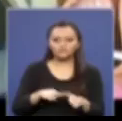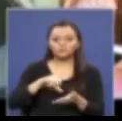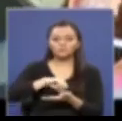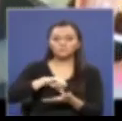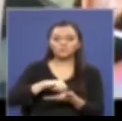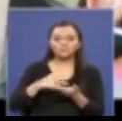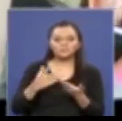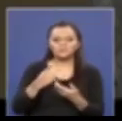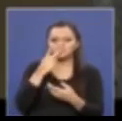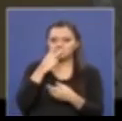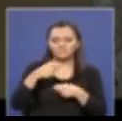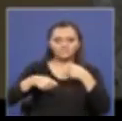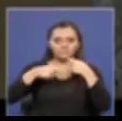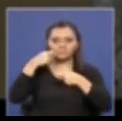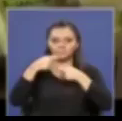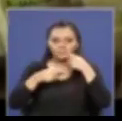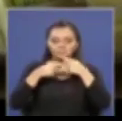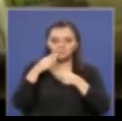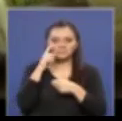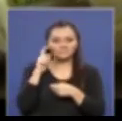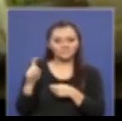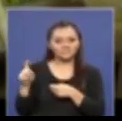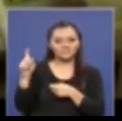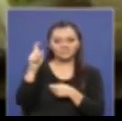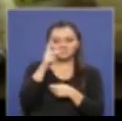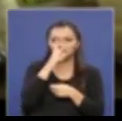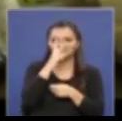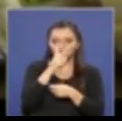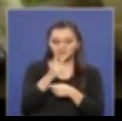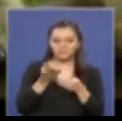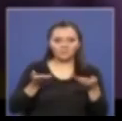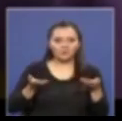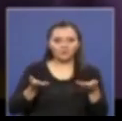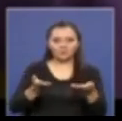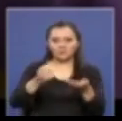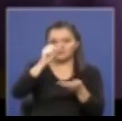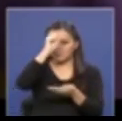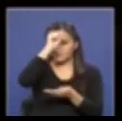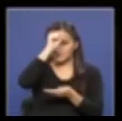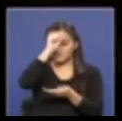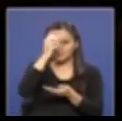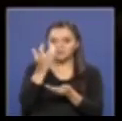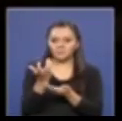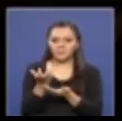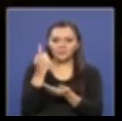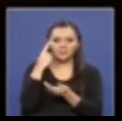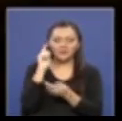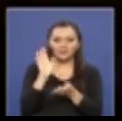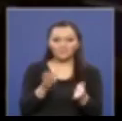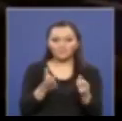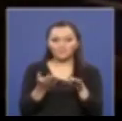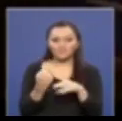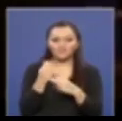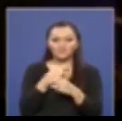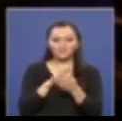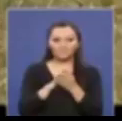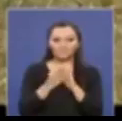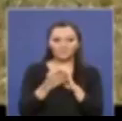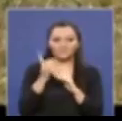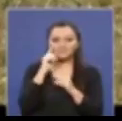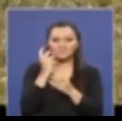son también atractivos turísticos. Destacan el hornado pastuso, el pan de finado y las papas